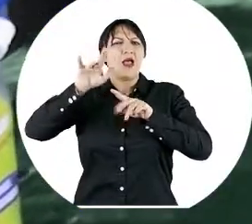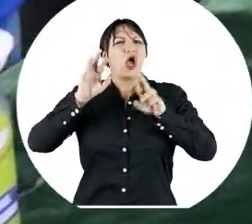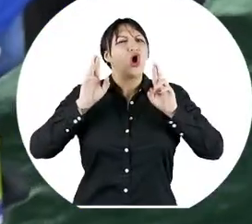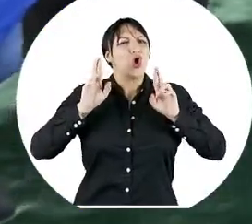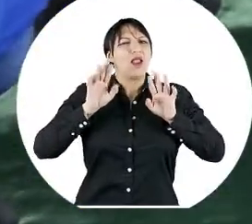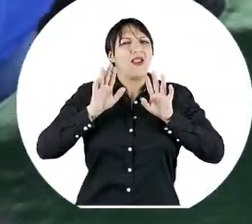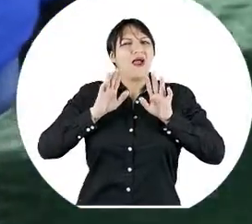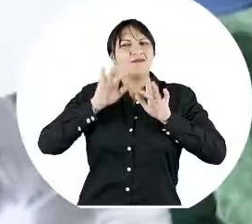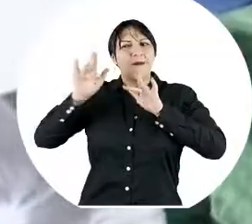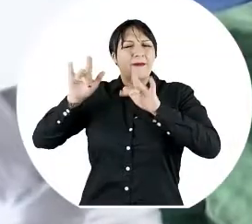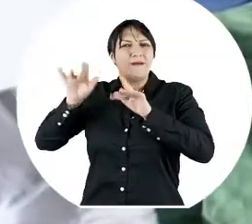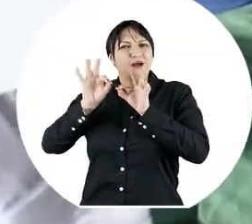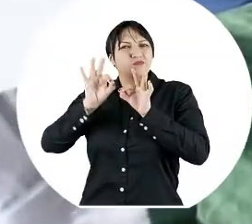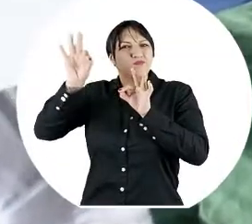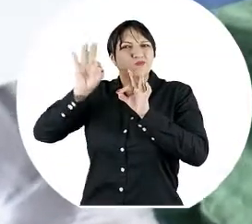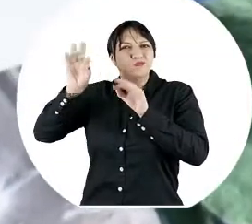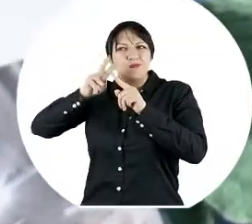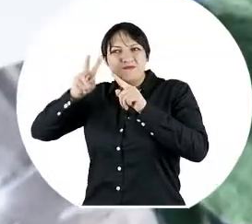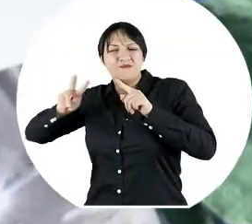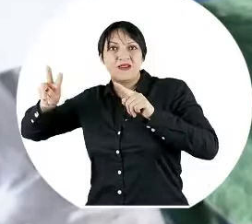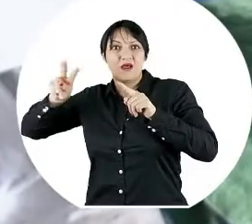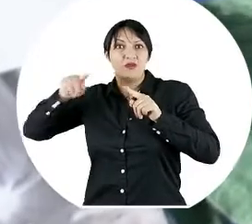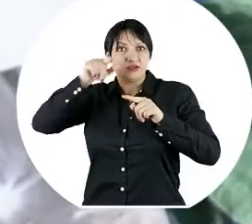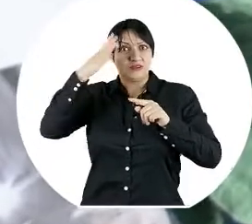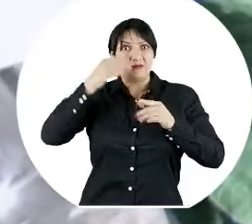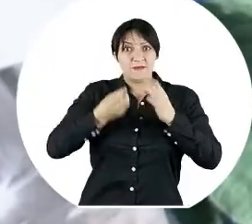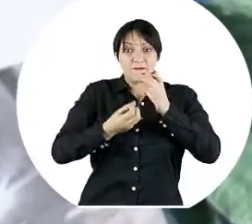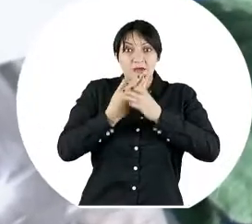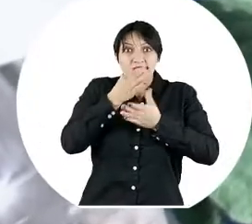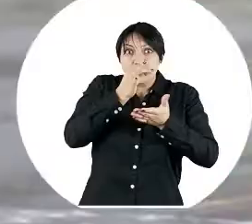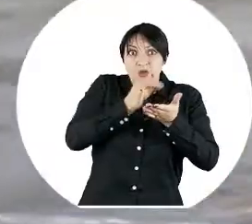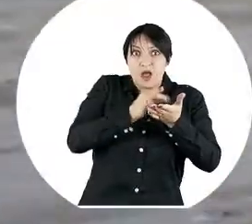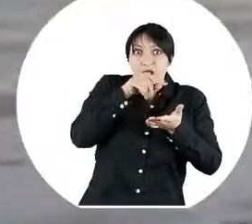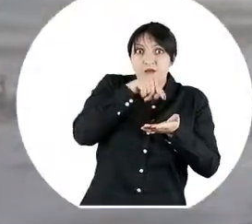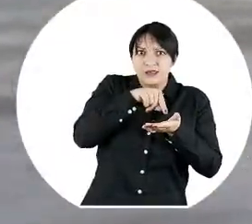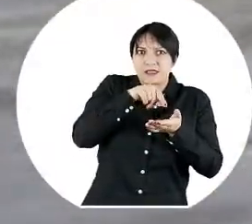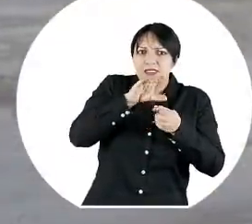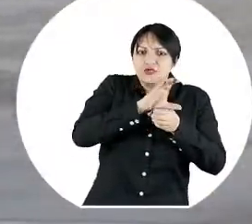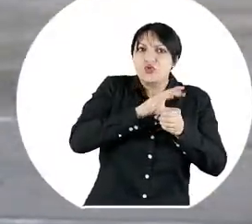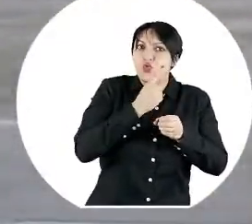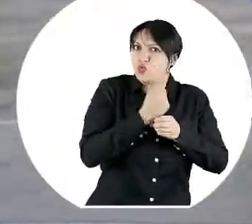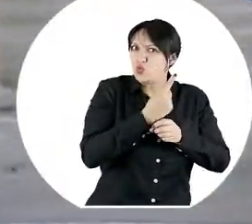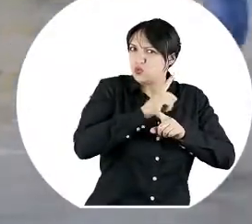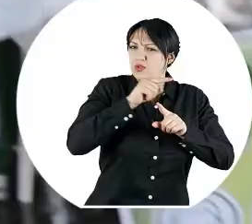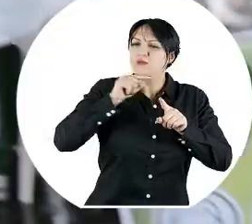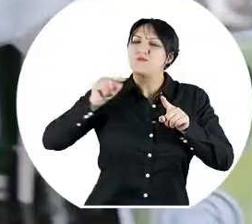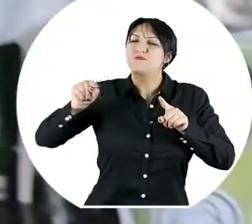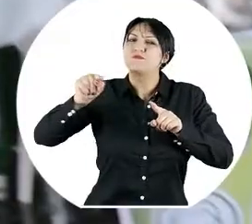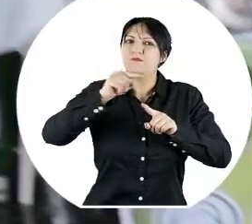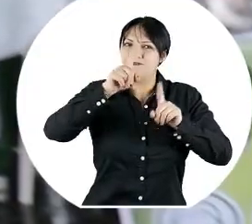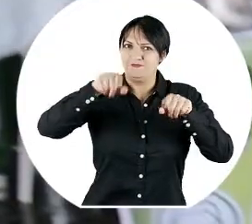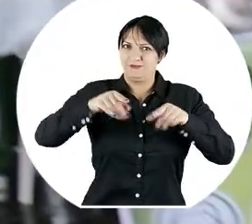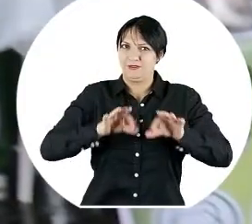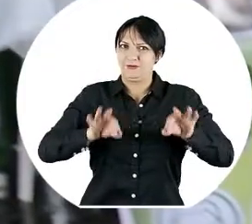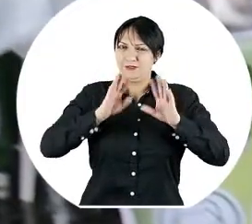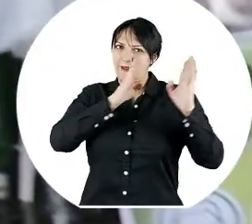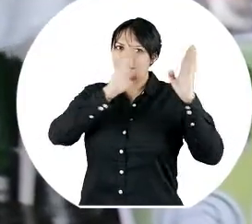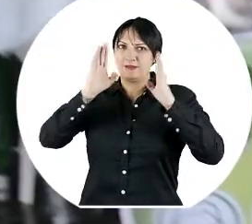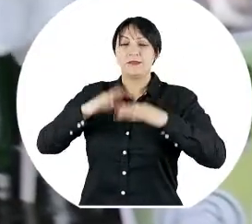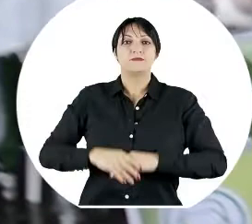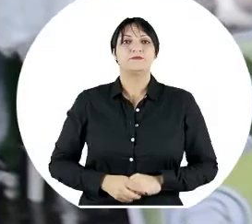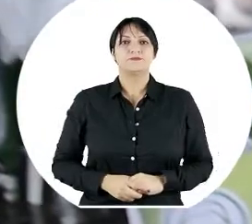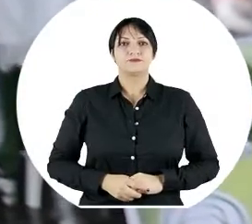ojalá ir a corregimientos, porque pienso que Pasto, la gran capital, no solamente es la ciudad. Porque pues la idea en este momento